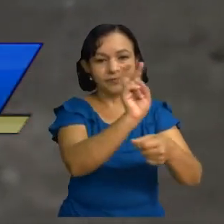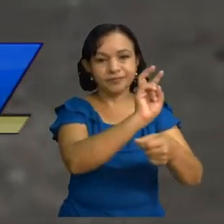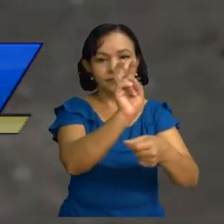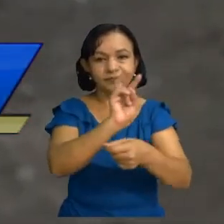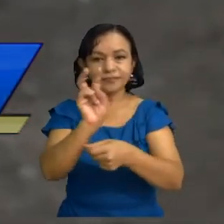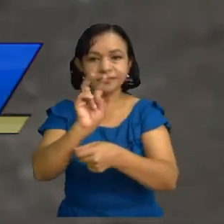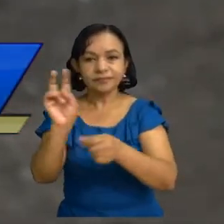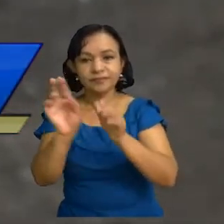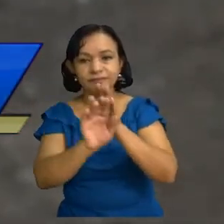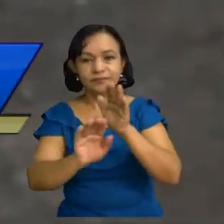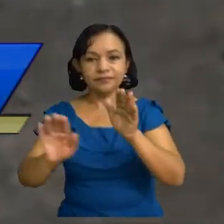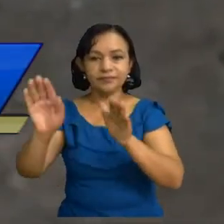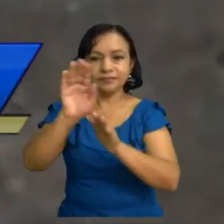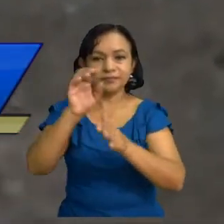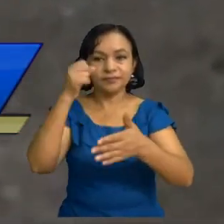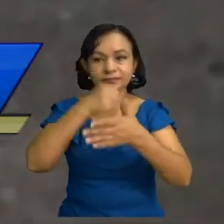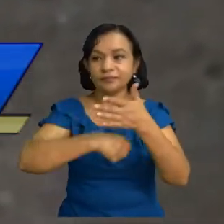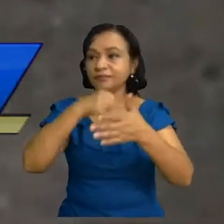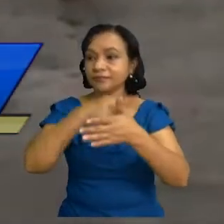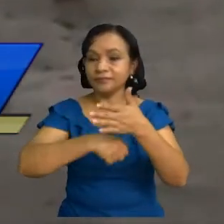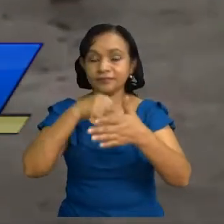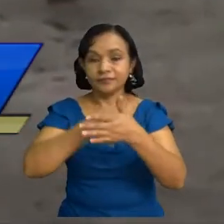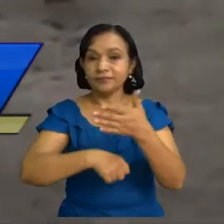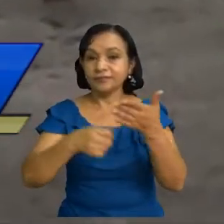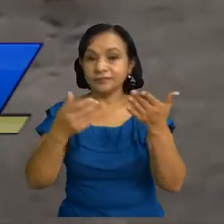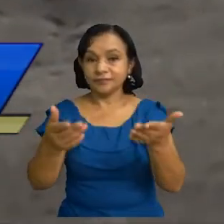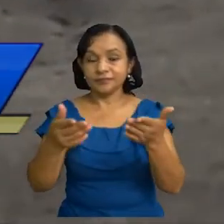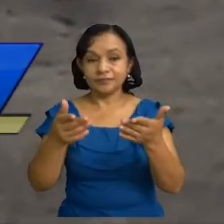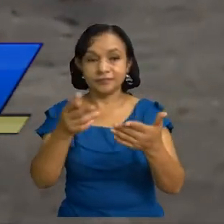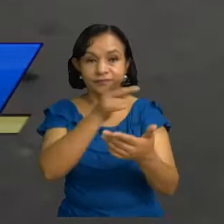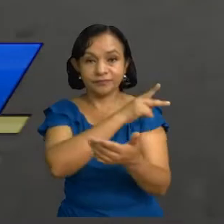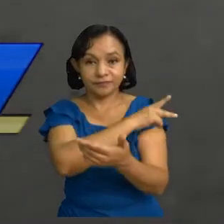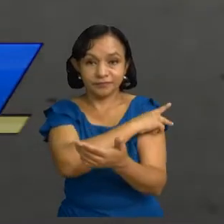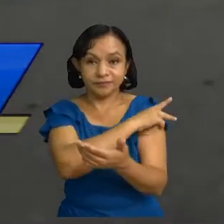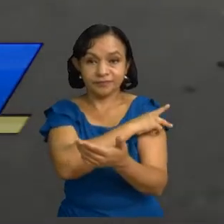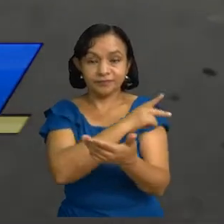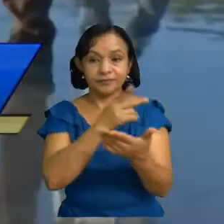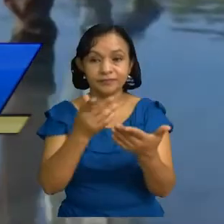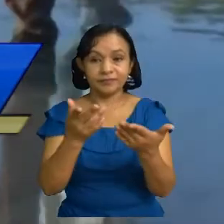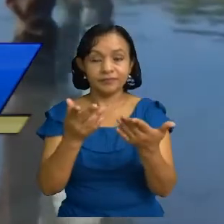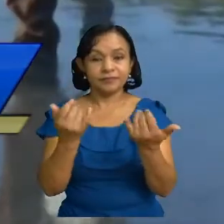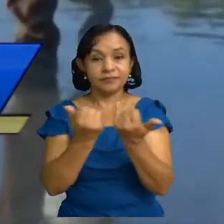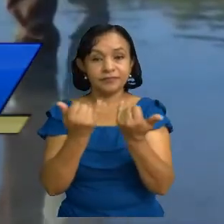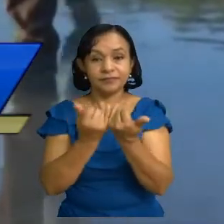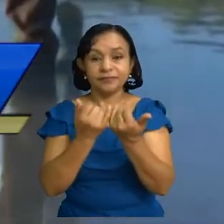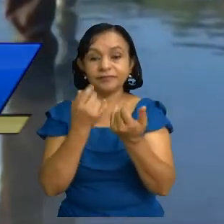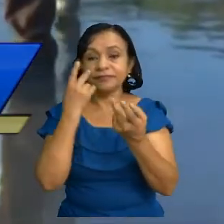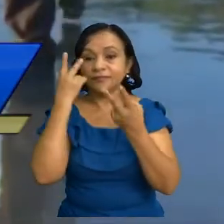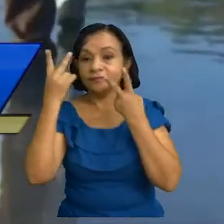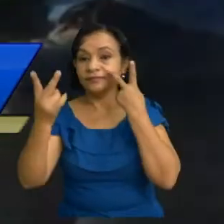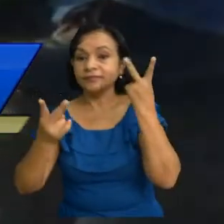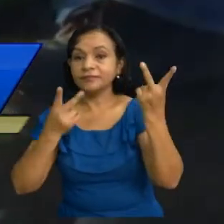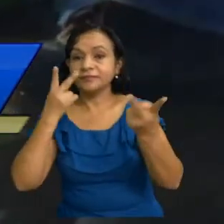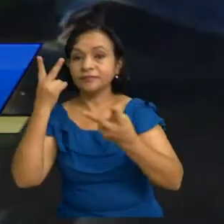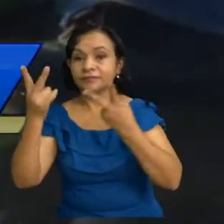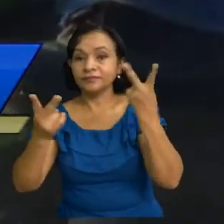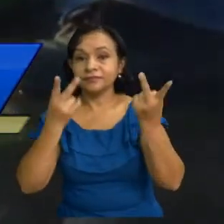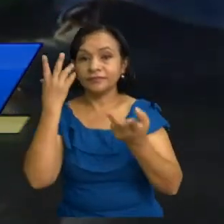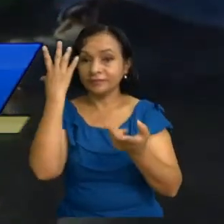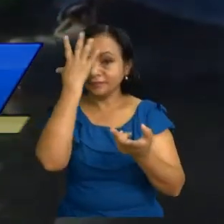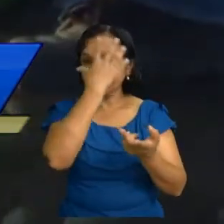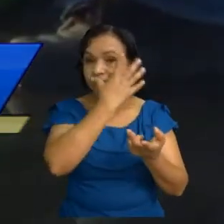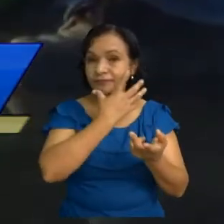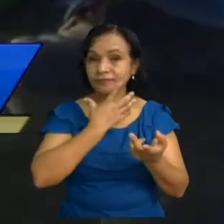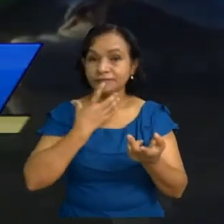periodo porque nos necesitan a resguardo están ellos entonces cuando llega a los refugios mira es una maravilla